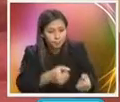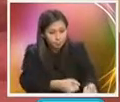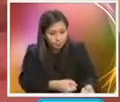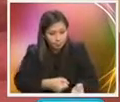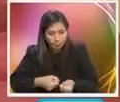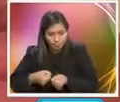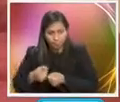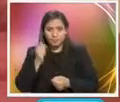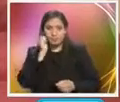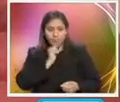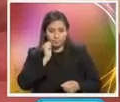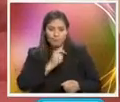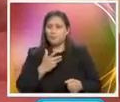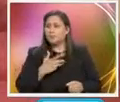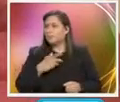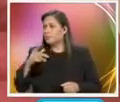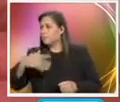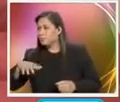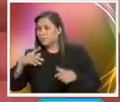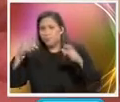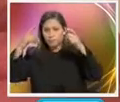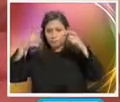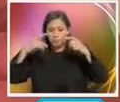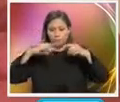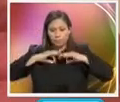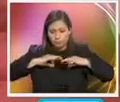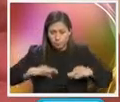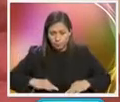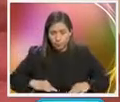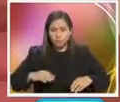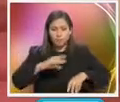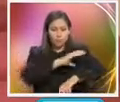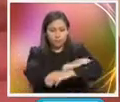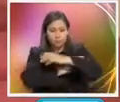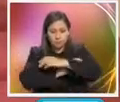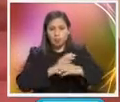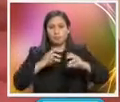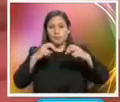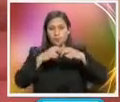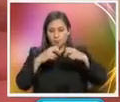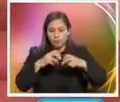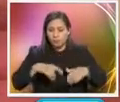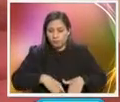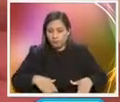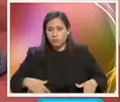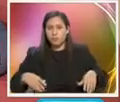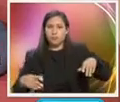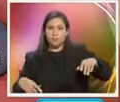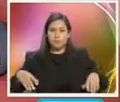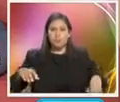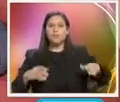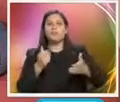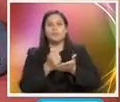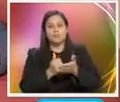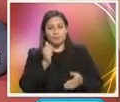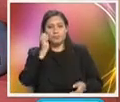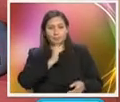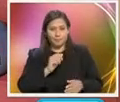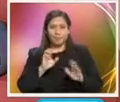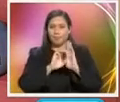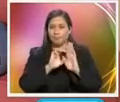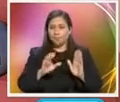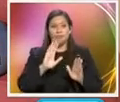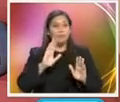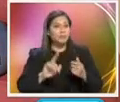Hay que siempre ver que haya salvavidas, que haya chalecos, flotadores, que haya algo que nos pueda auxiliar. Entonces vamos a suponer que ya estamos